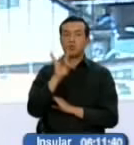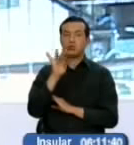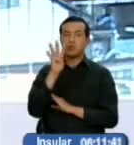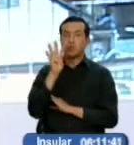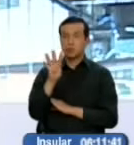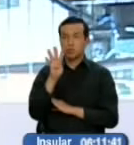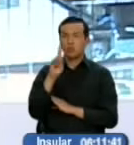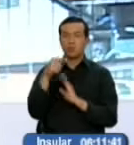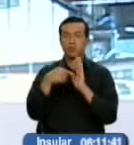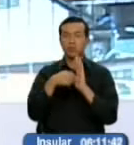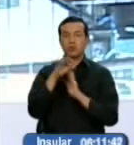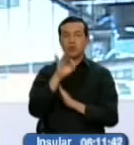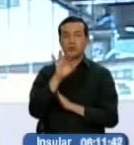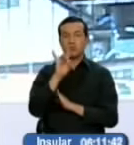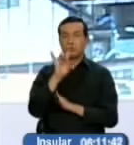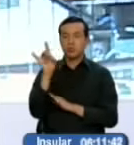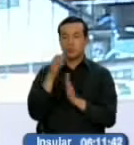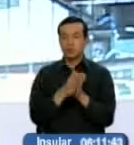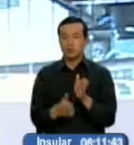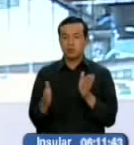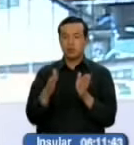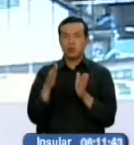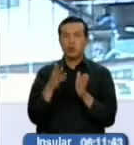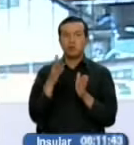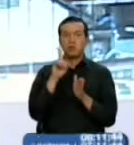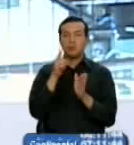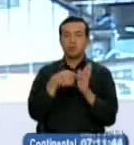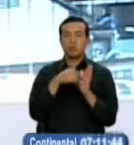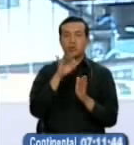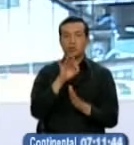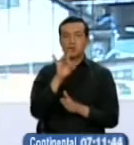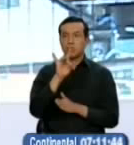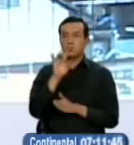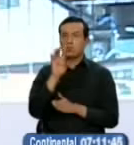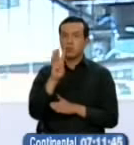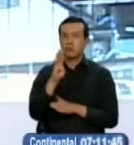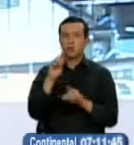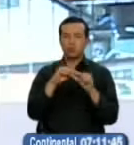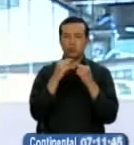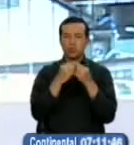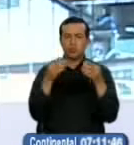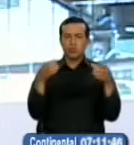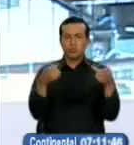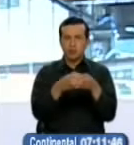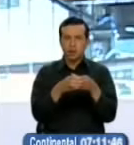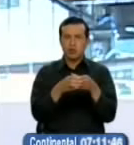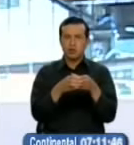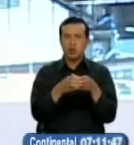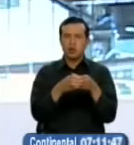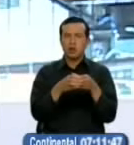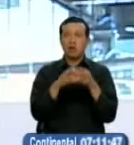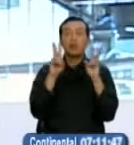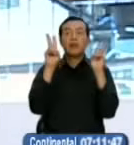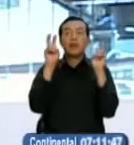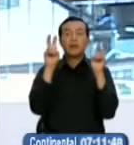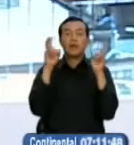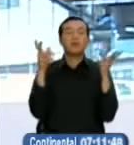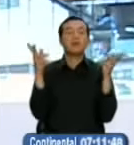1984 a 1988, en el 84 se formó el Frente de Reconstrucción Nacional para